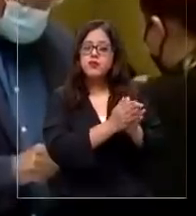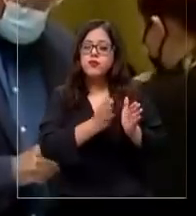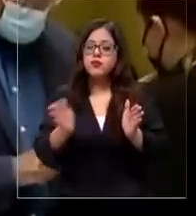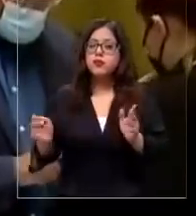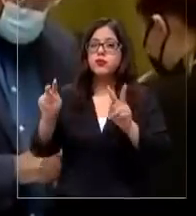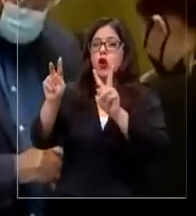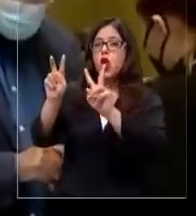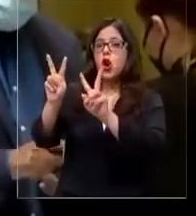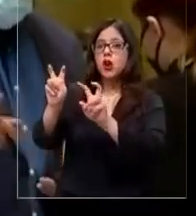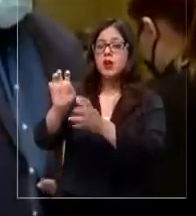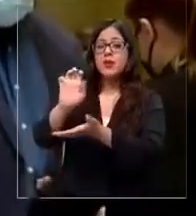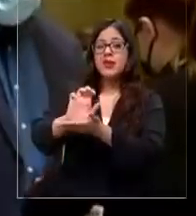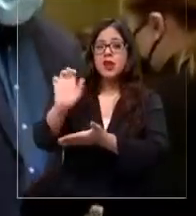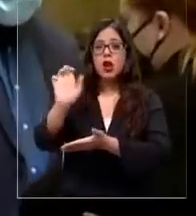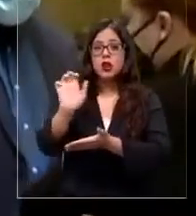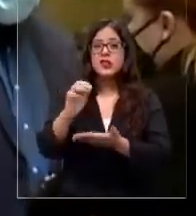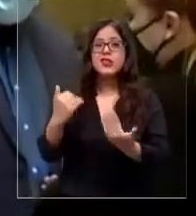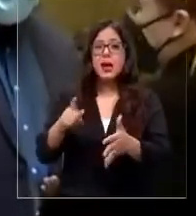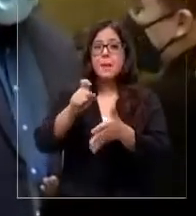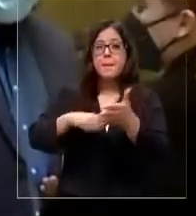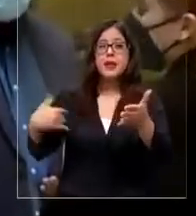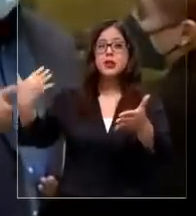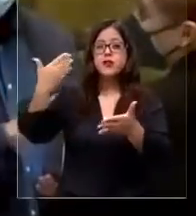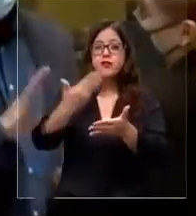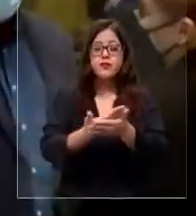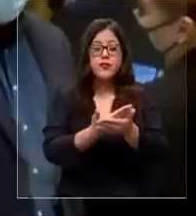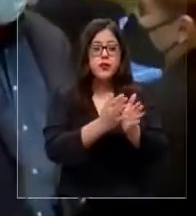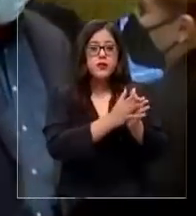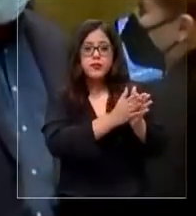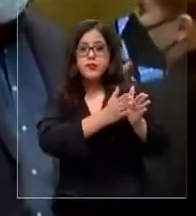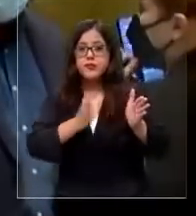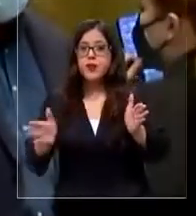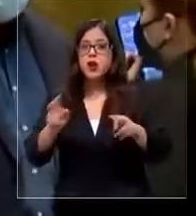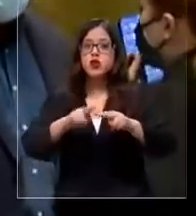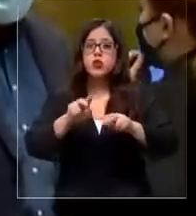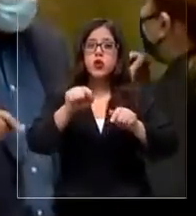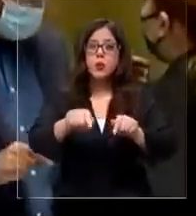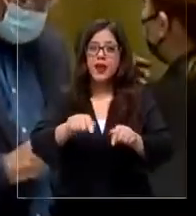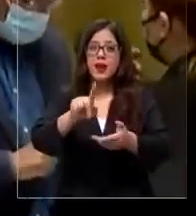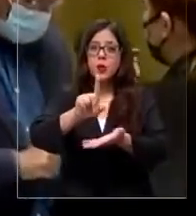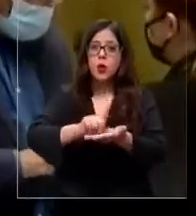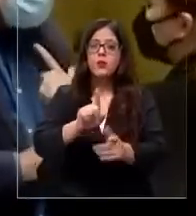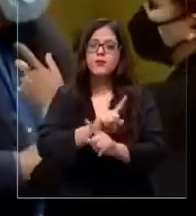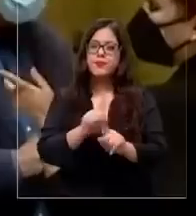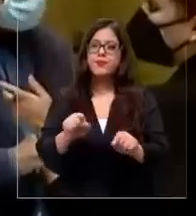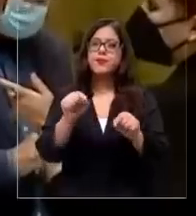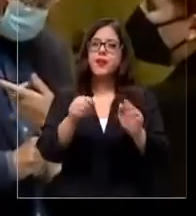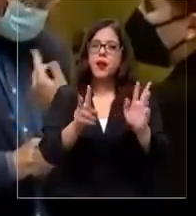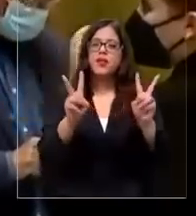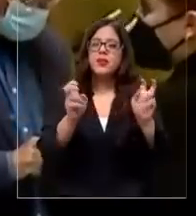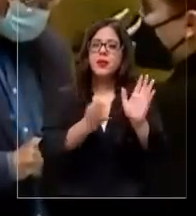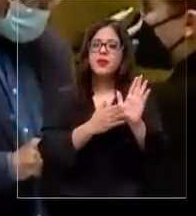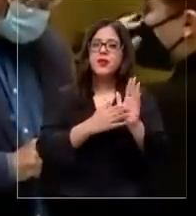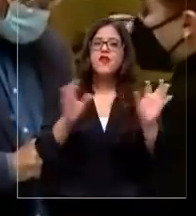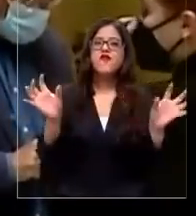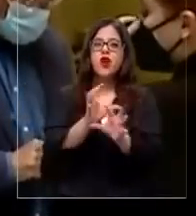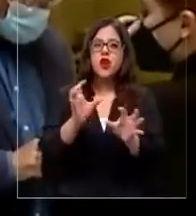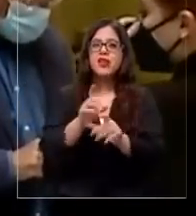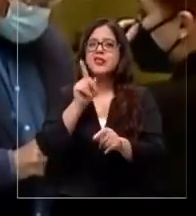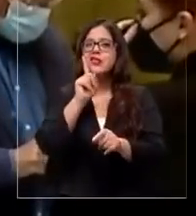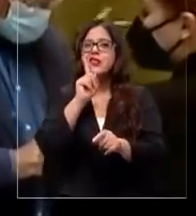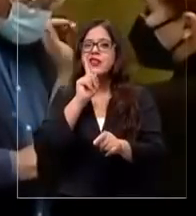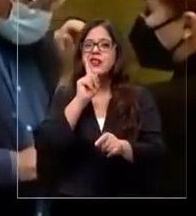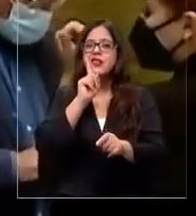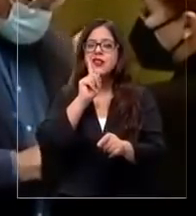estado de excepción que se ha mantenido por meses en el Gualmapu no ha contribuido a la solución del conflicto. Prueba de ello, de hecho, es la situación de violencia que tuvo que